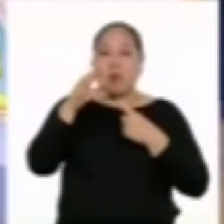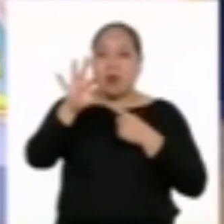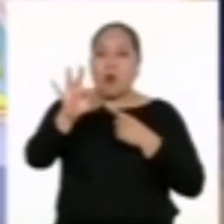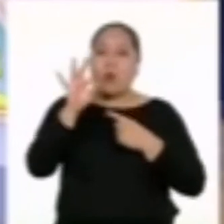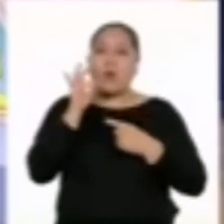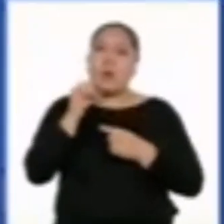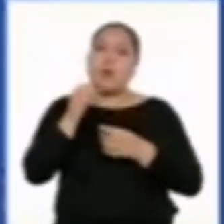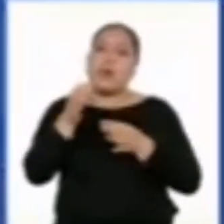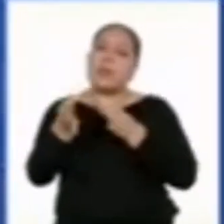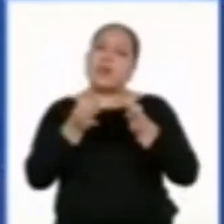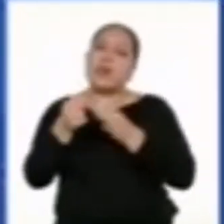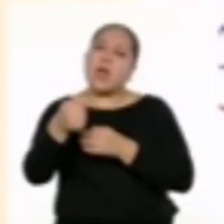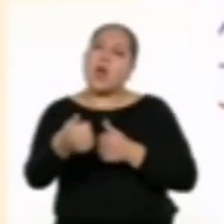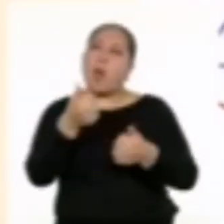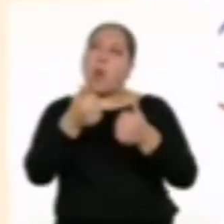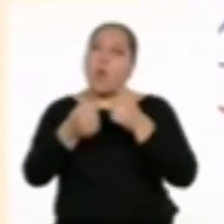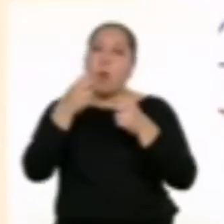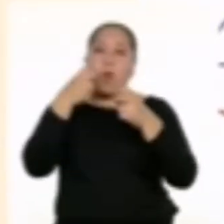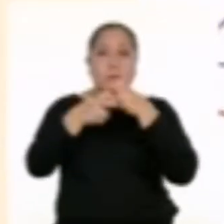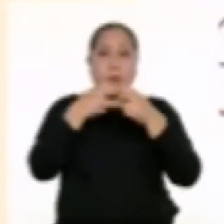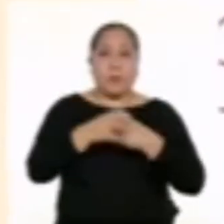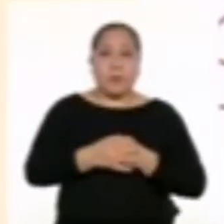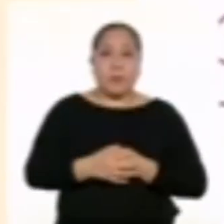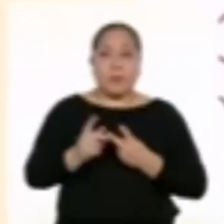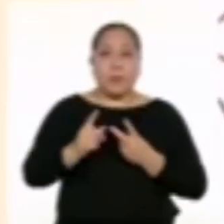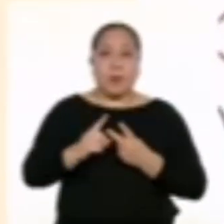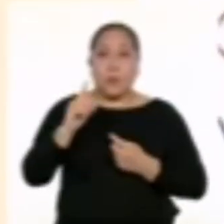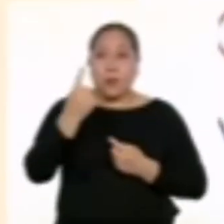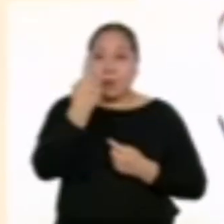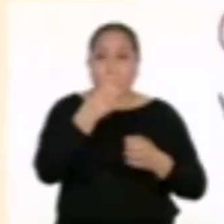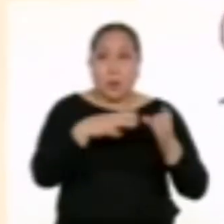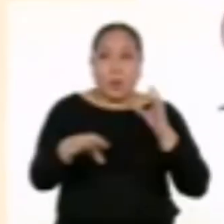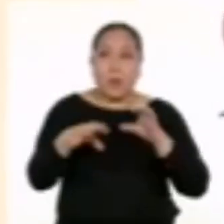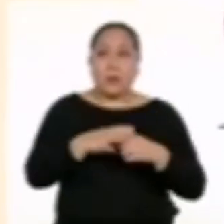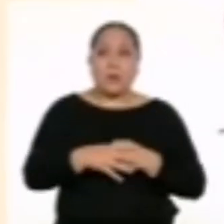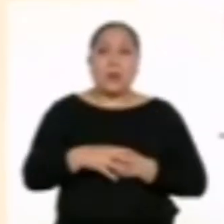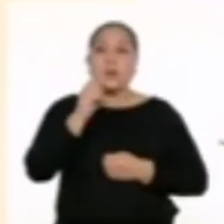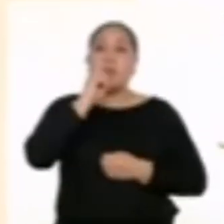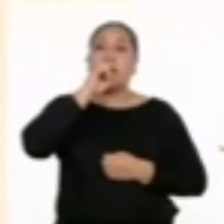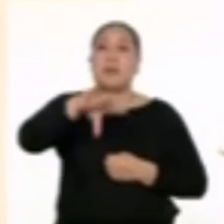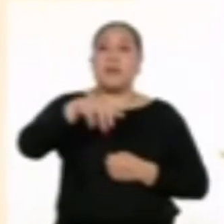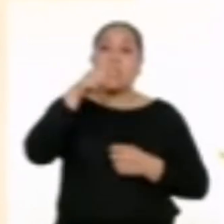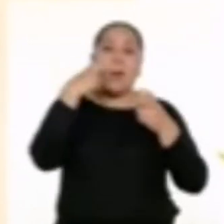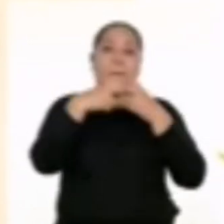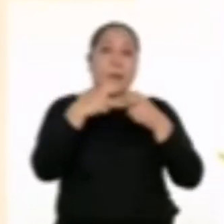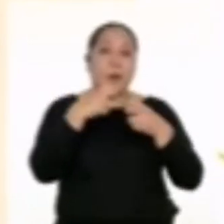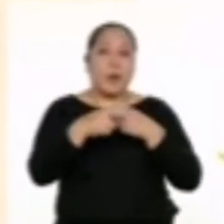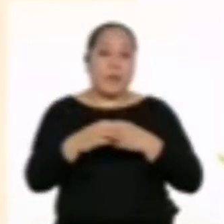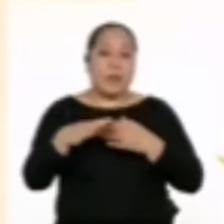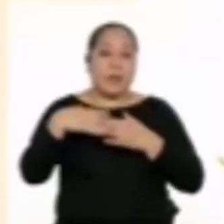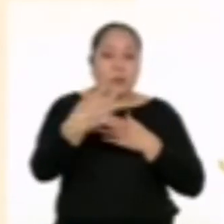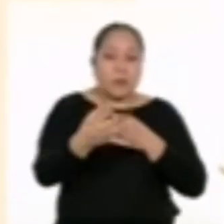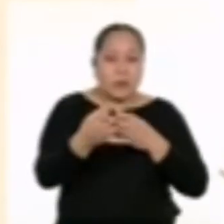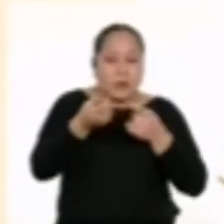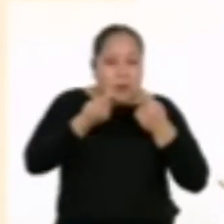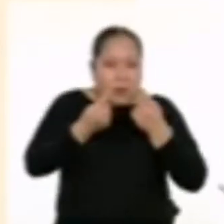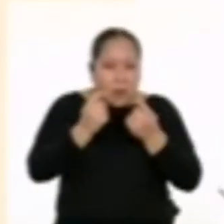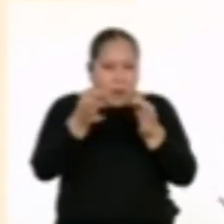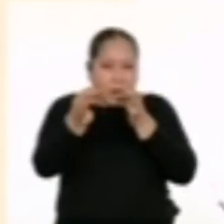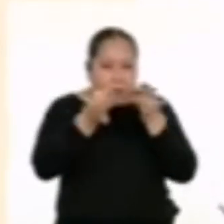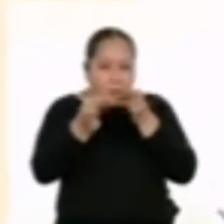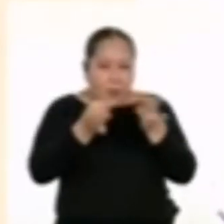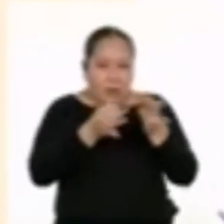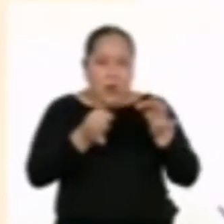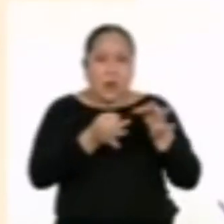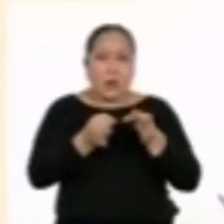y describir el problema. Lo primero que tenemos que hacer es mencionar el problema y luego tratar de describirlo